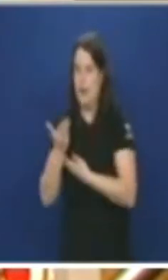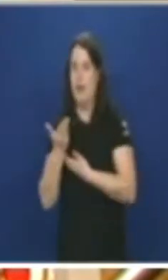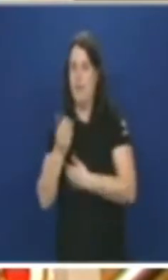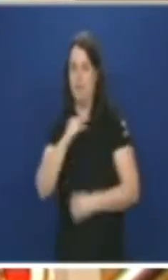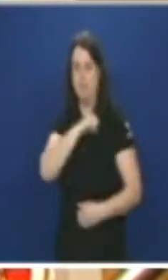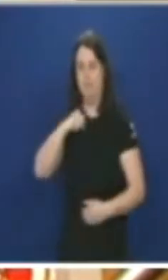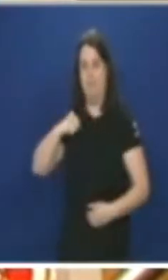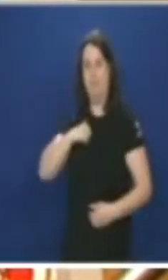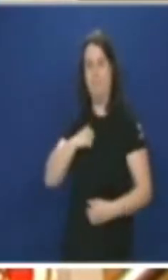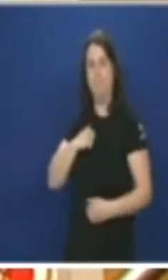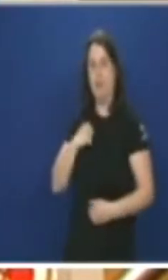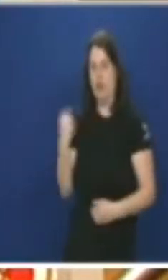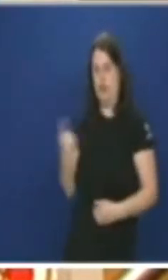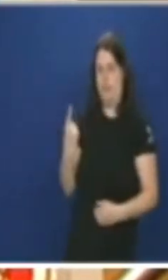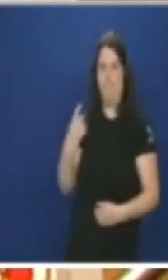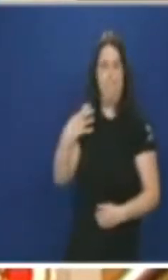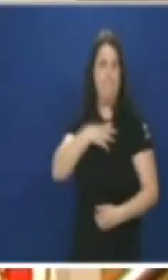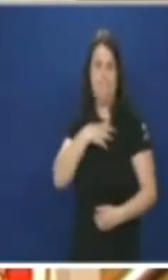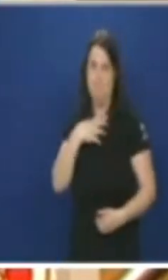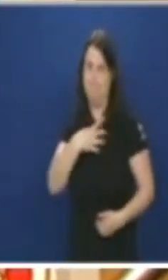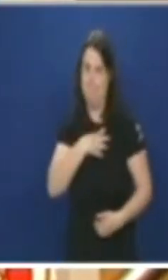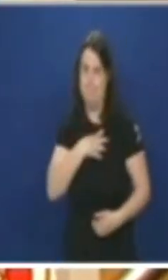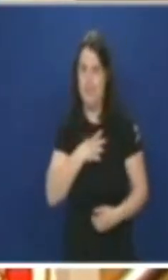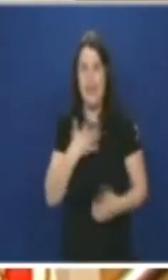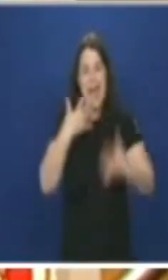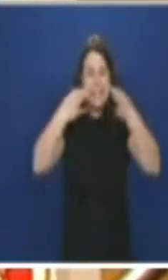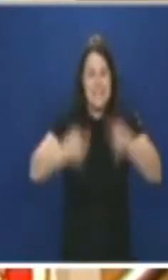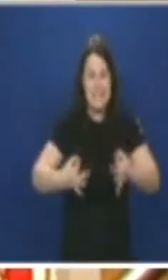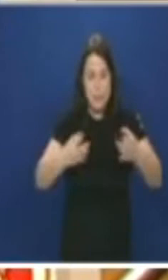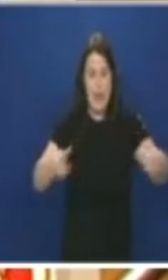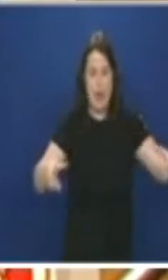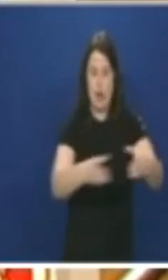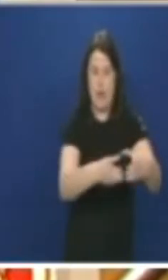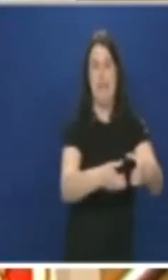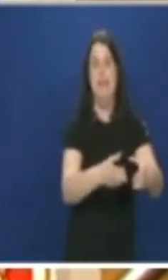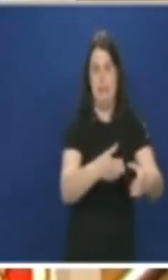seguridade individual sin seguridade colectiva.